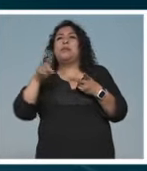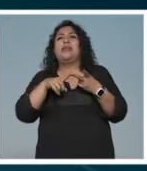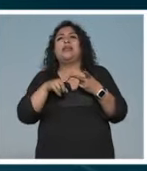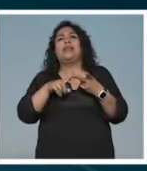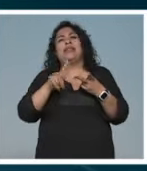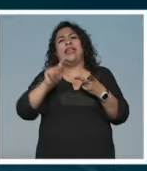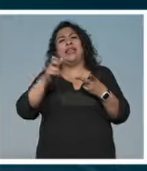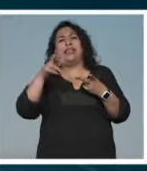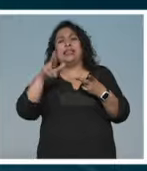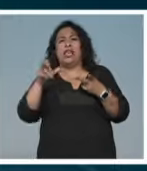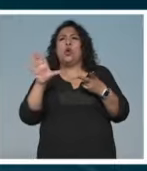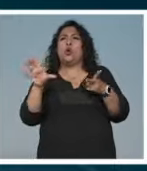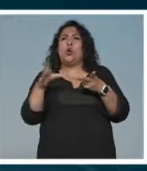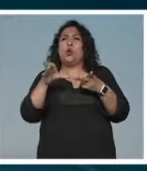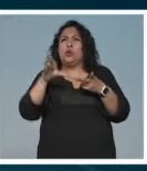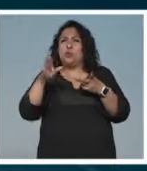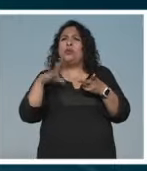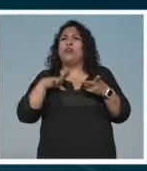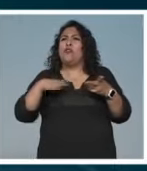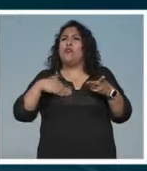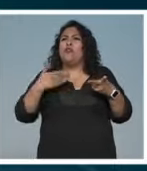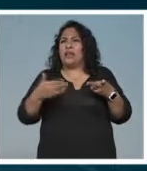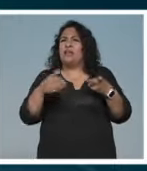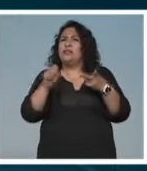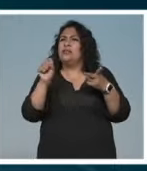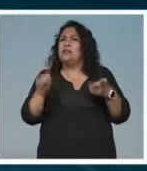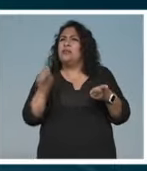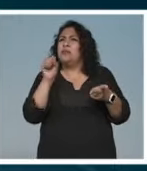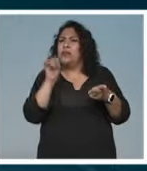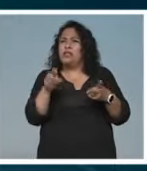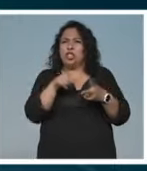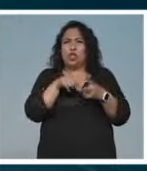heterosexual, comunista y confiado en el sistema.